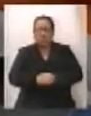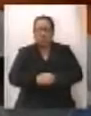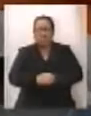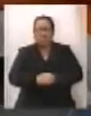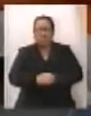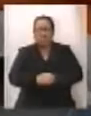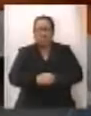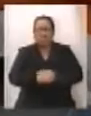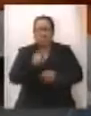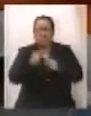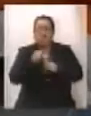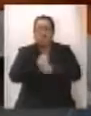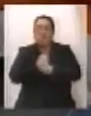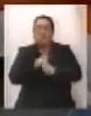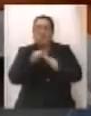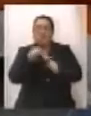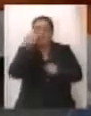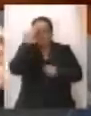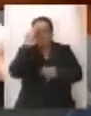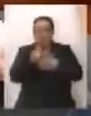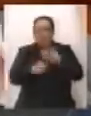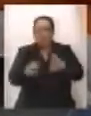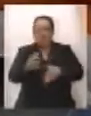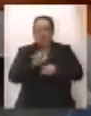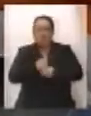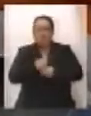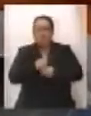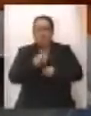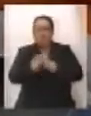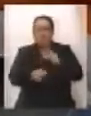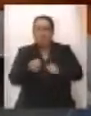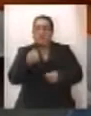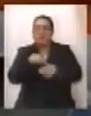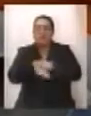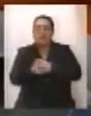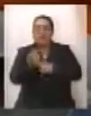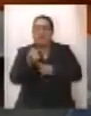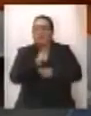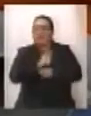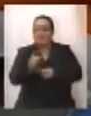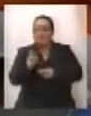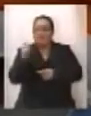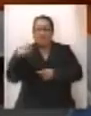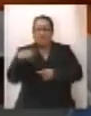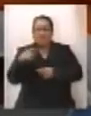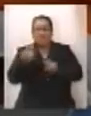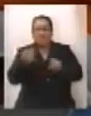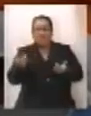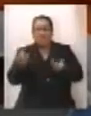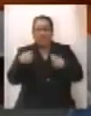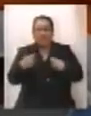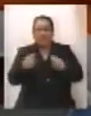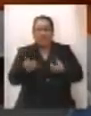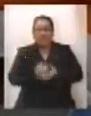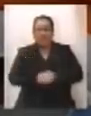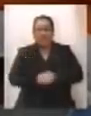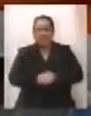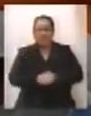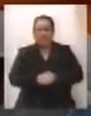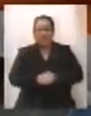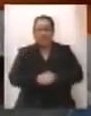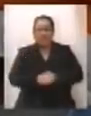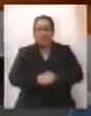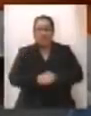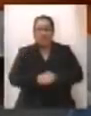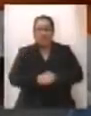el caso de los trabajadores sí se sabe que van a recuperar, porque el trabajador no va a guardar esa plata, necesita esa plata para gastarla. Y